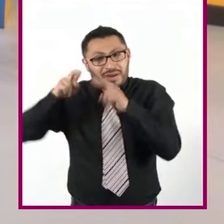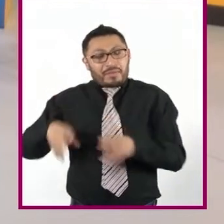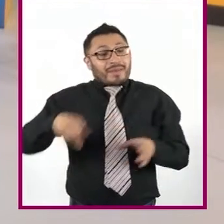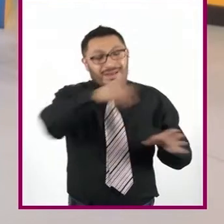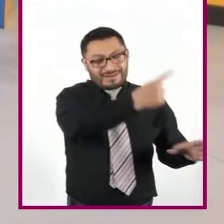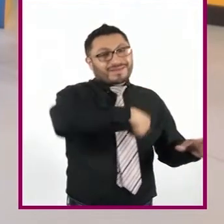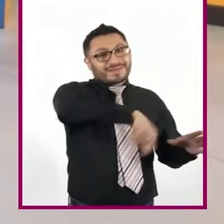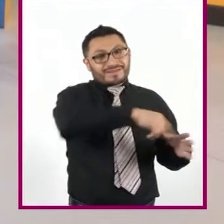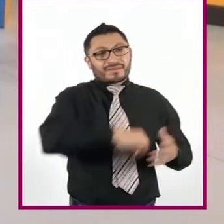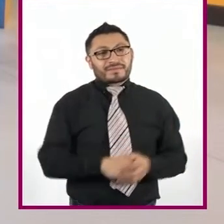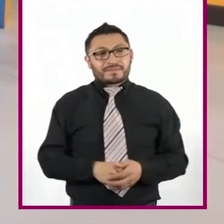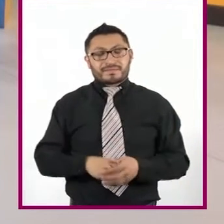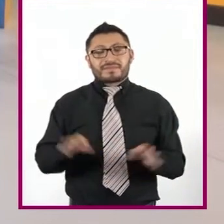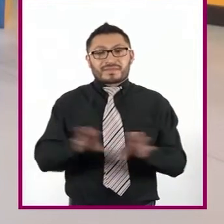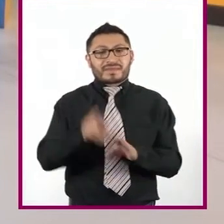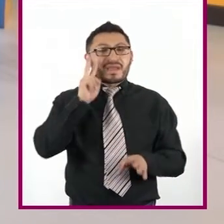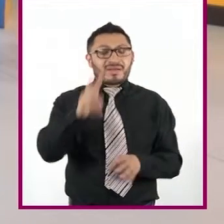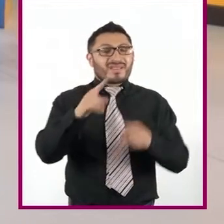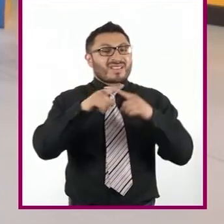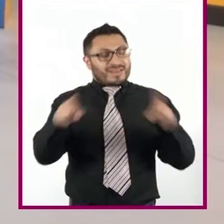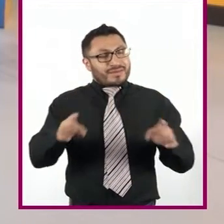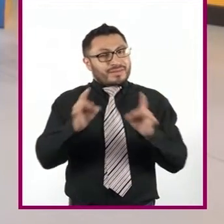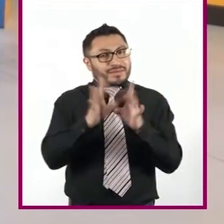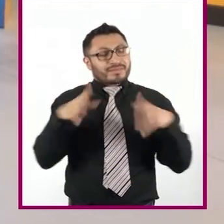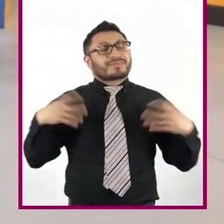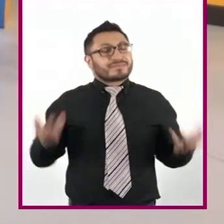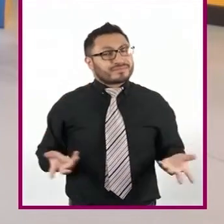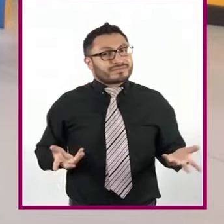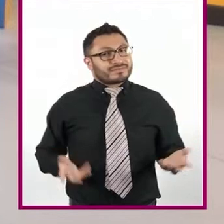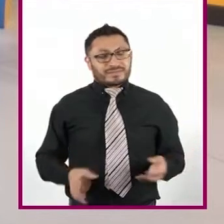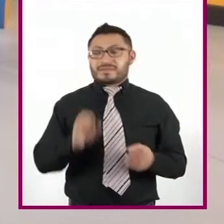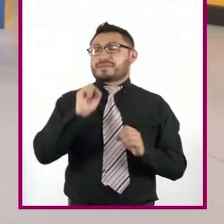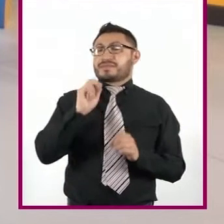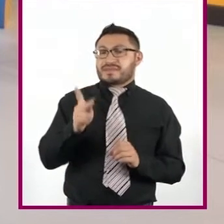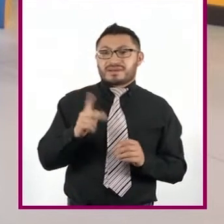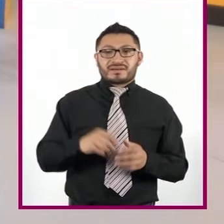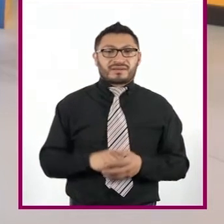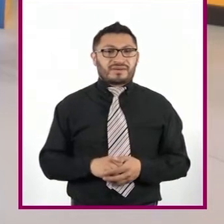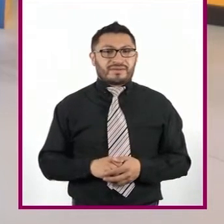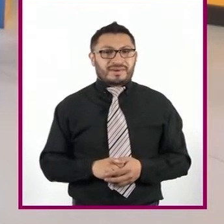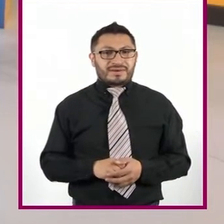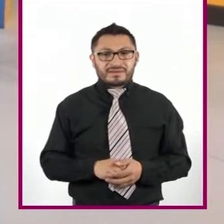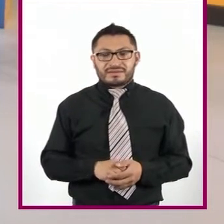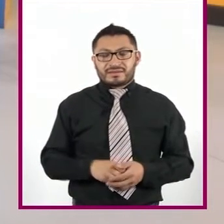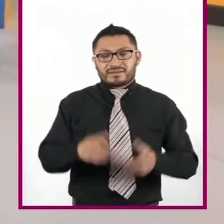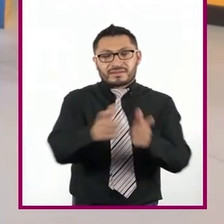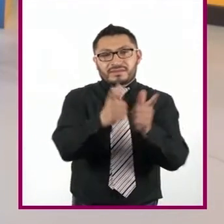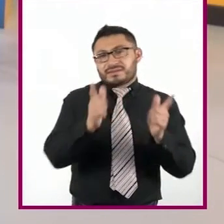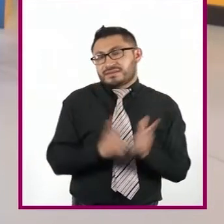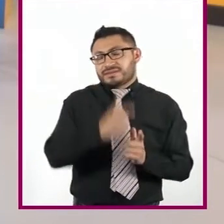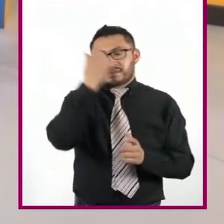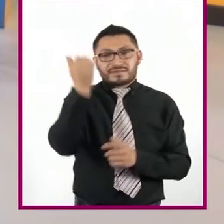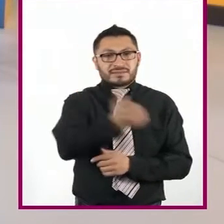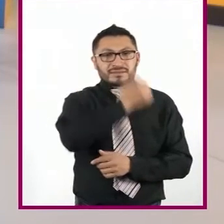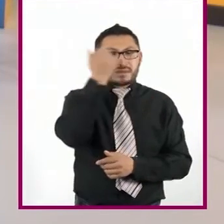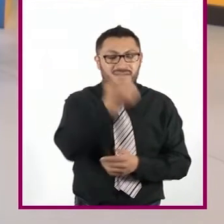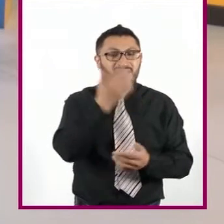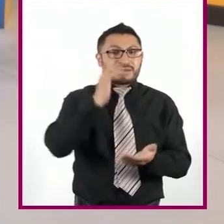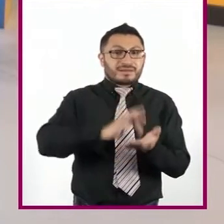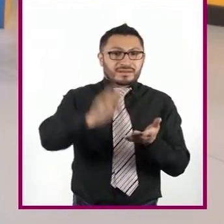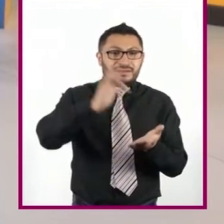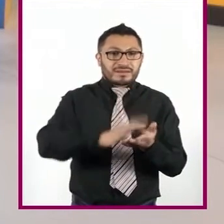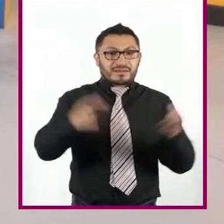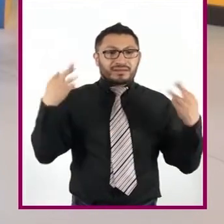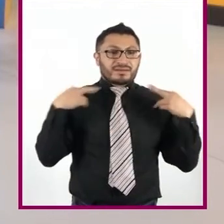parece si continuamos con otra situación? Excelente. Un grupo de estudiantes, con el apoyo de un profesor